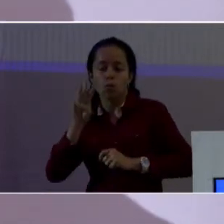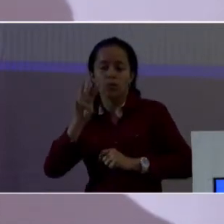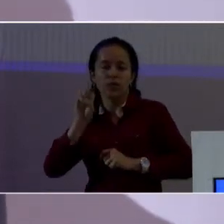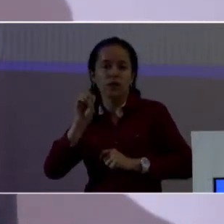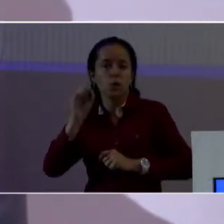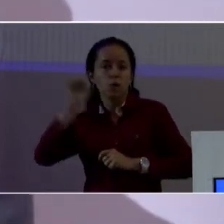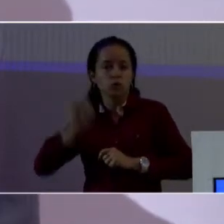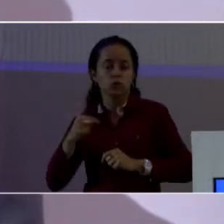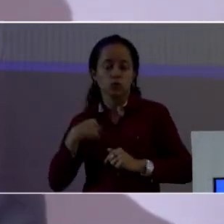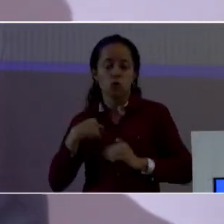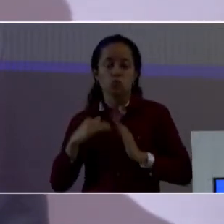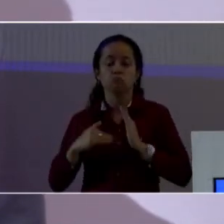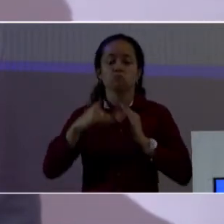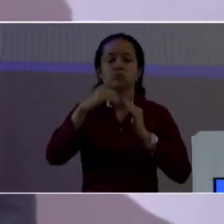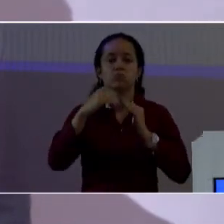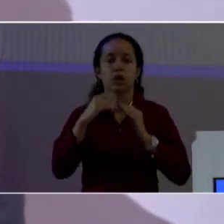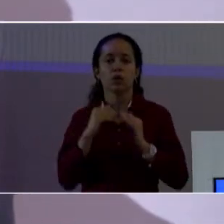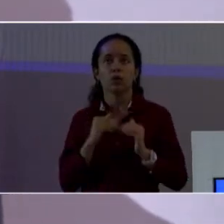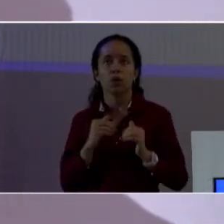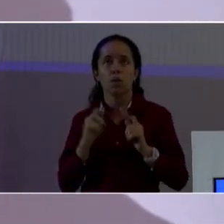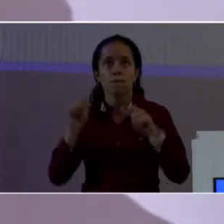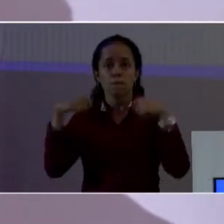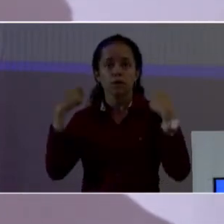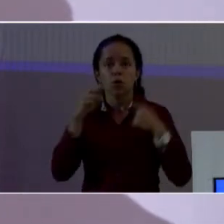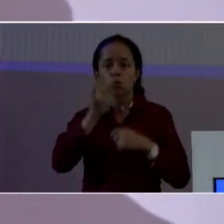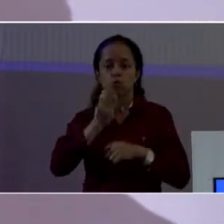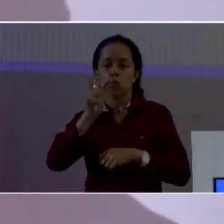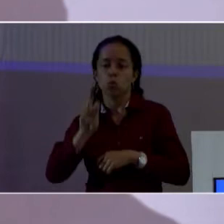85,30% y nosotros alcanzamos la meta del